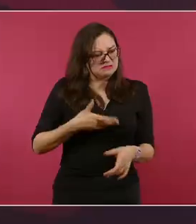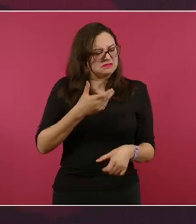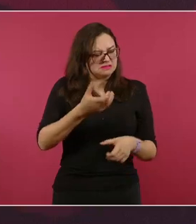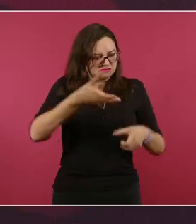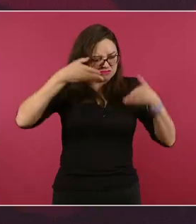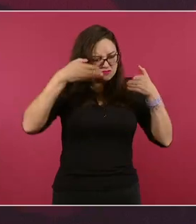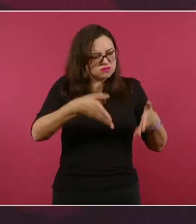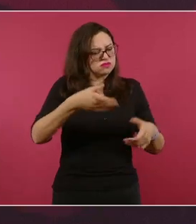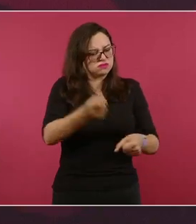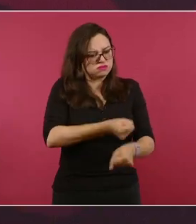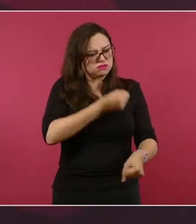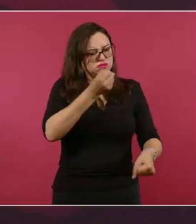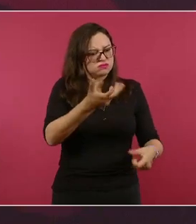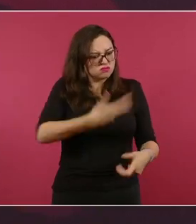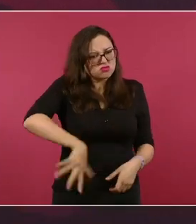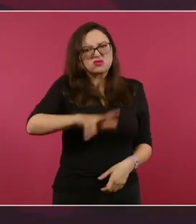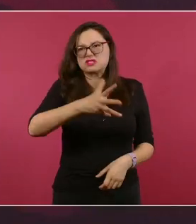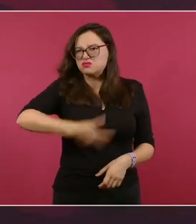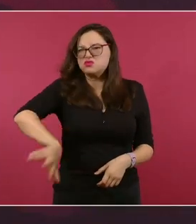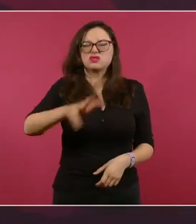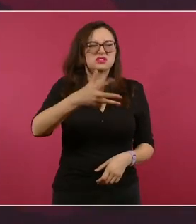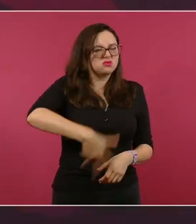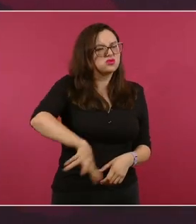aplicado en eso.